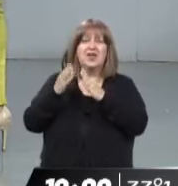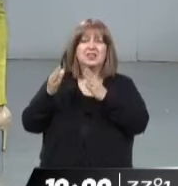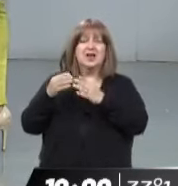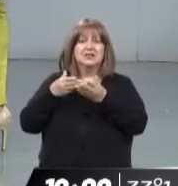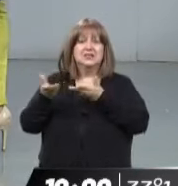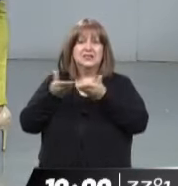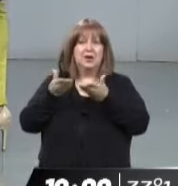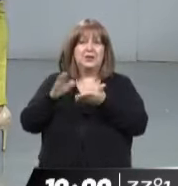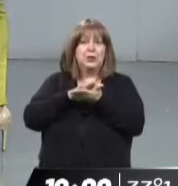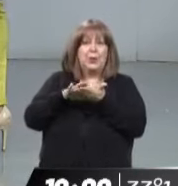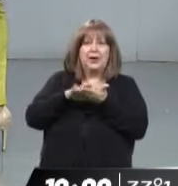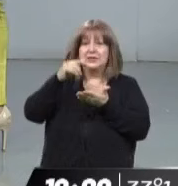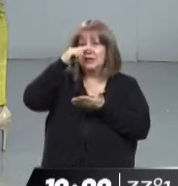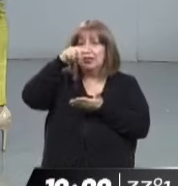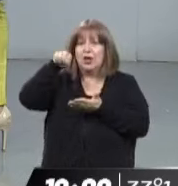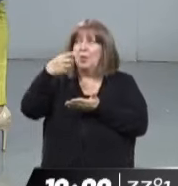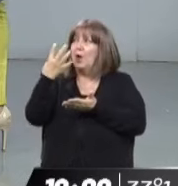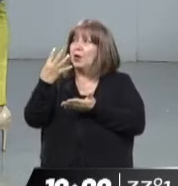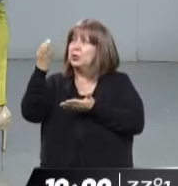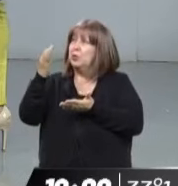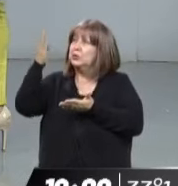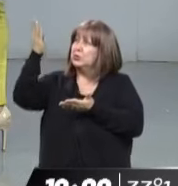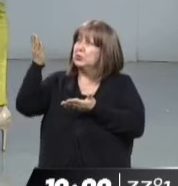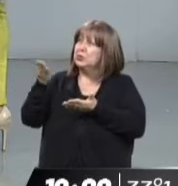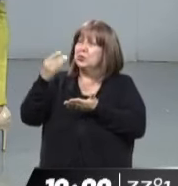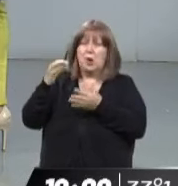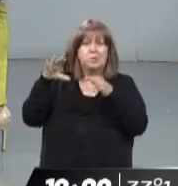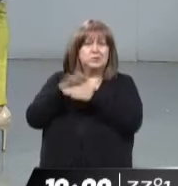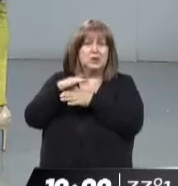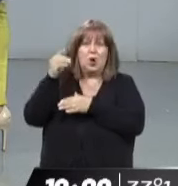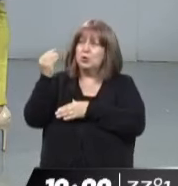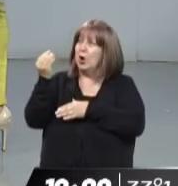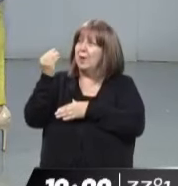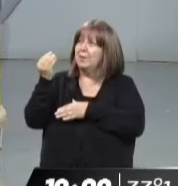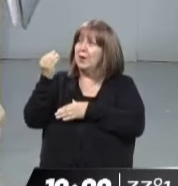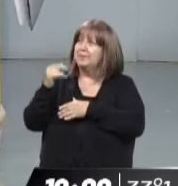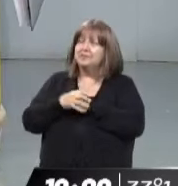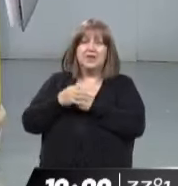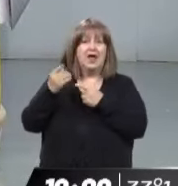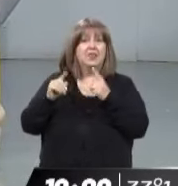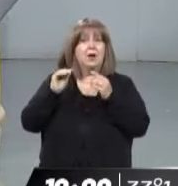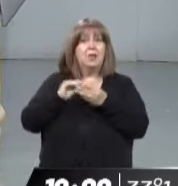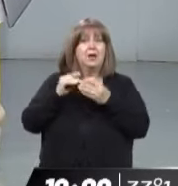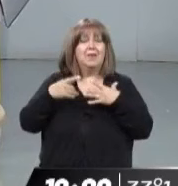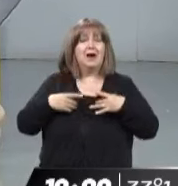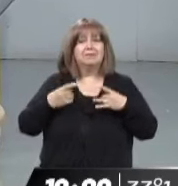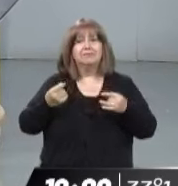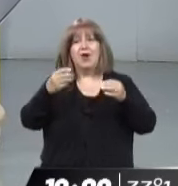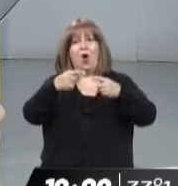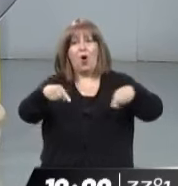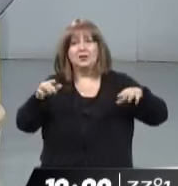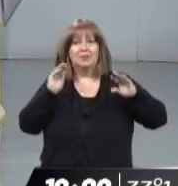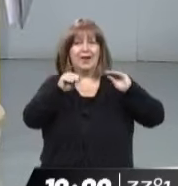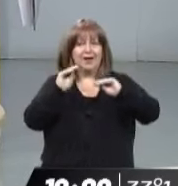básicos encabezando, Gise. Claro, 7,4%. Fíjate 7,4. Vos exactamente el porcentaje. Allí sigue también el equipamiento para el hogar,